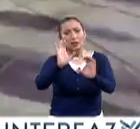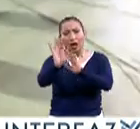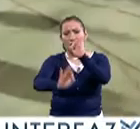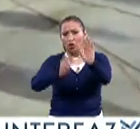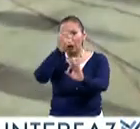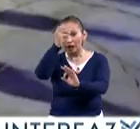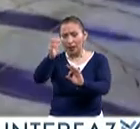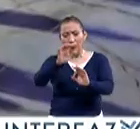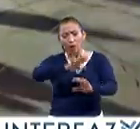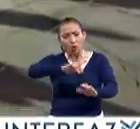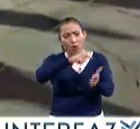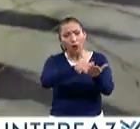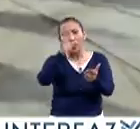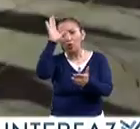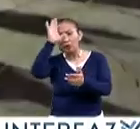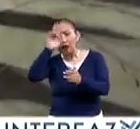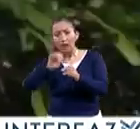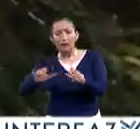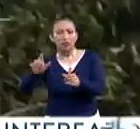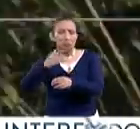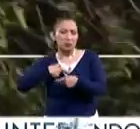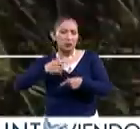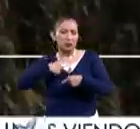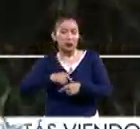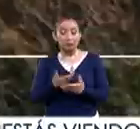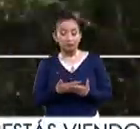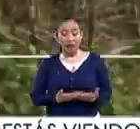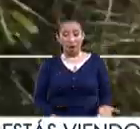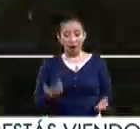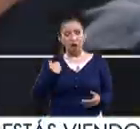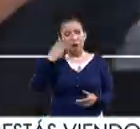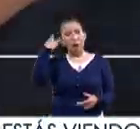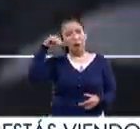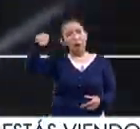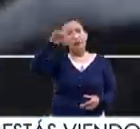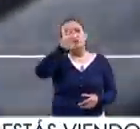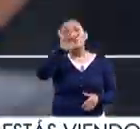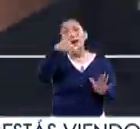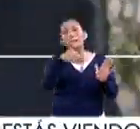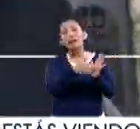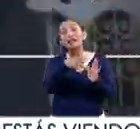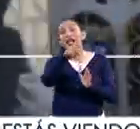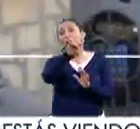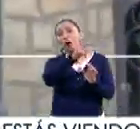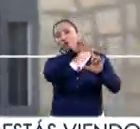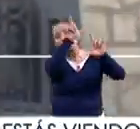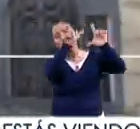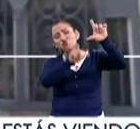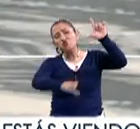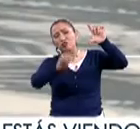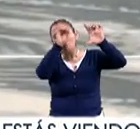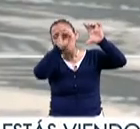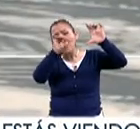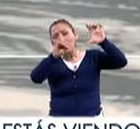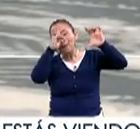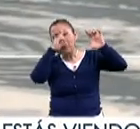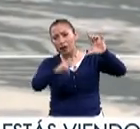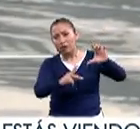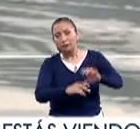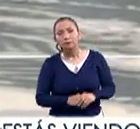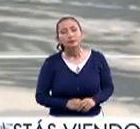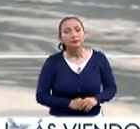ambiental, físico, cultural y social. Al día de hoy hemos recorrido 50.000 kilómetros a lo largo de toda la República